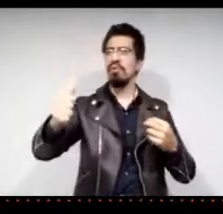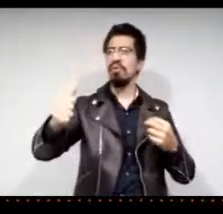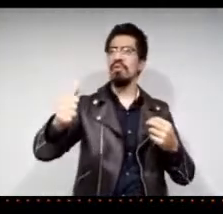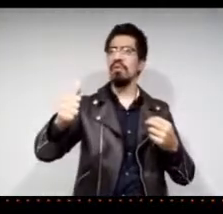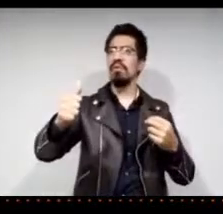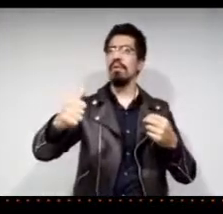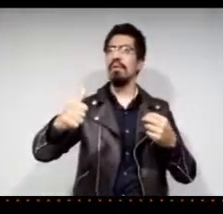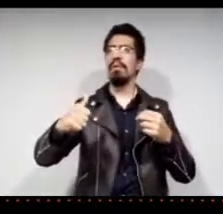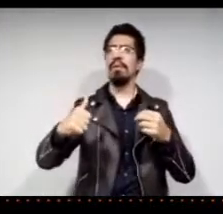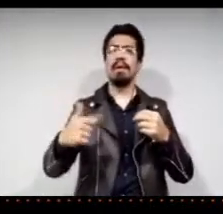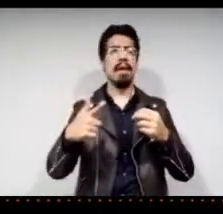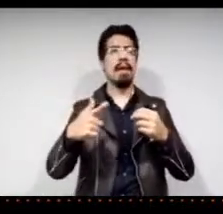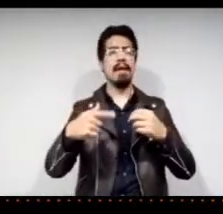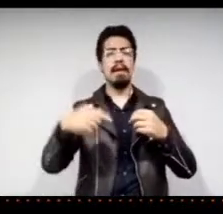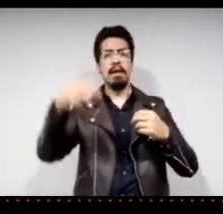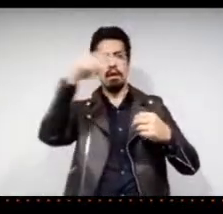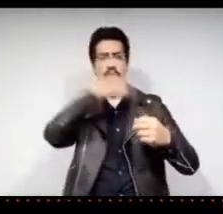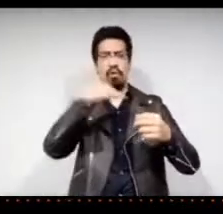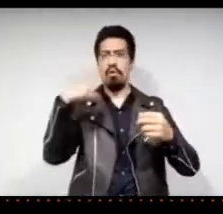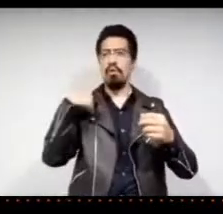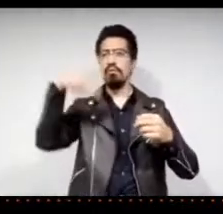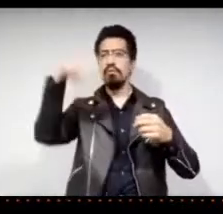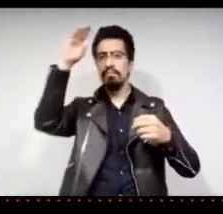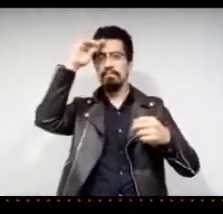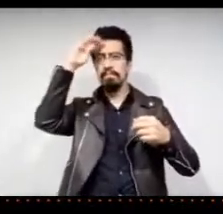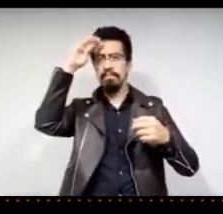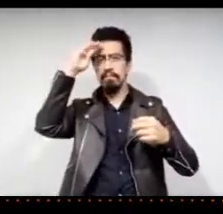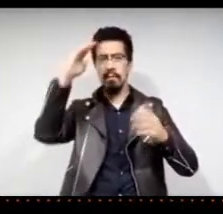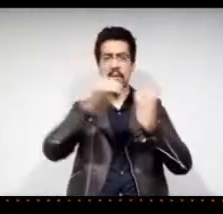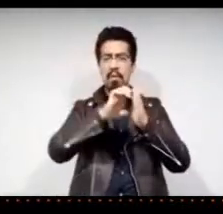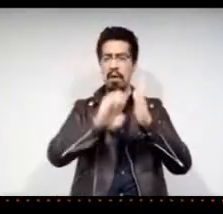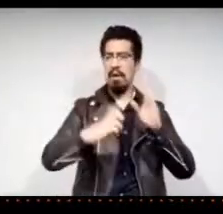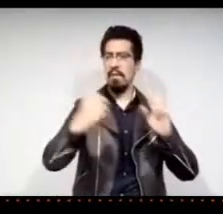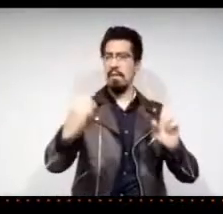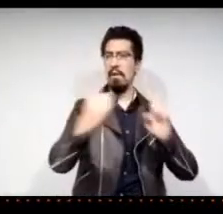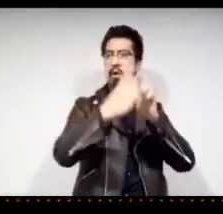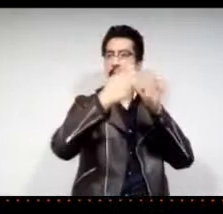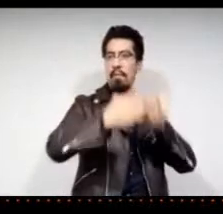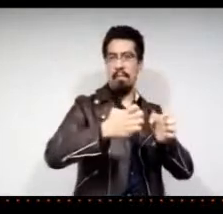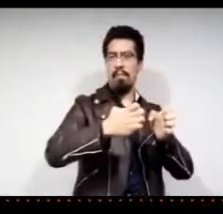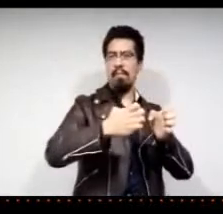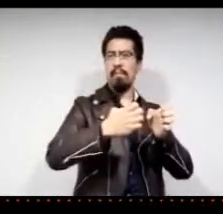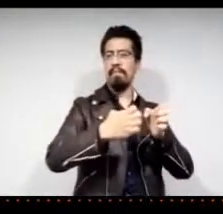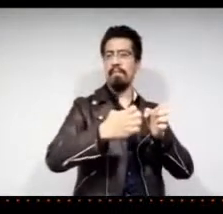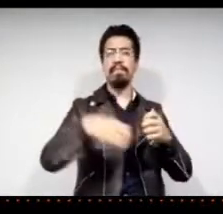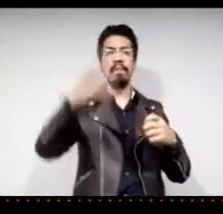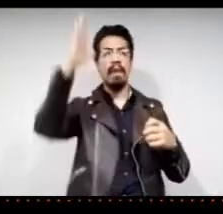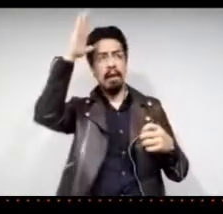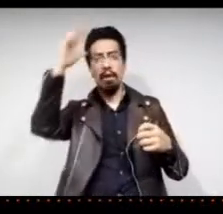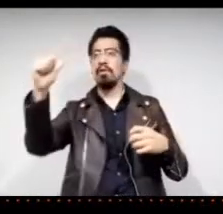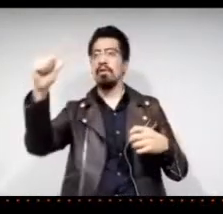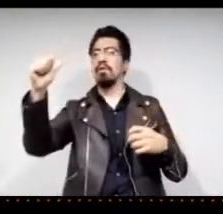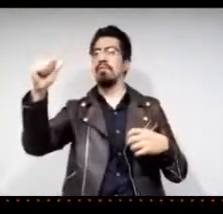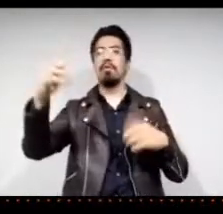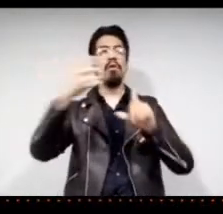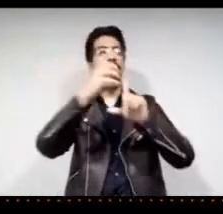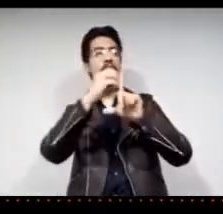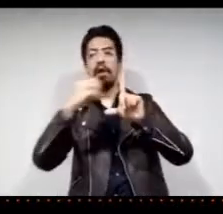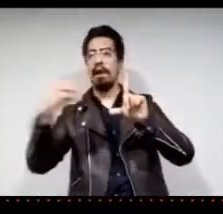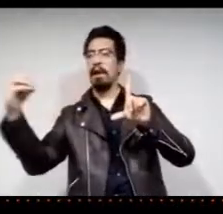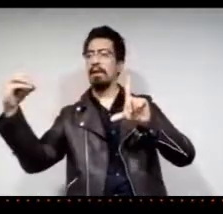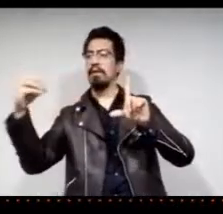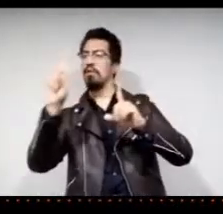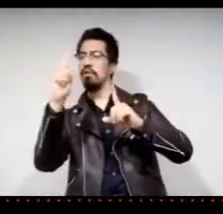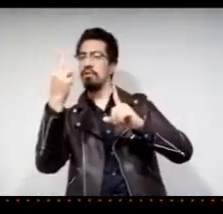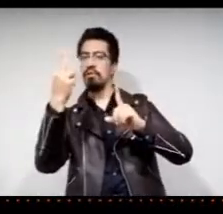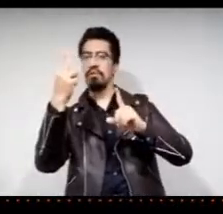sobre los cuales tenemos que reflexionar, ¿no? Este concepto de presencia, el concepto de la organización de nuestras